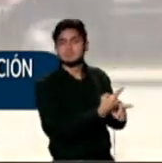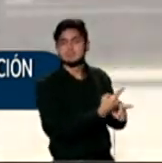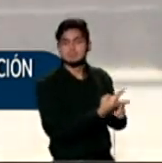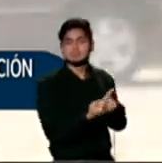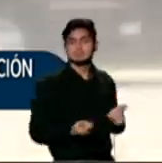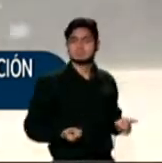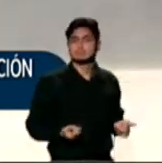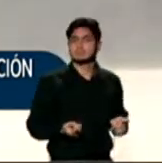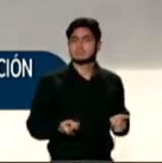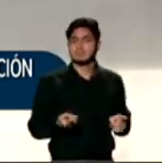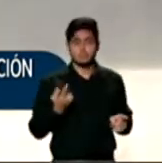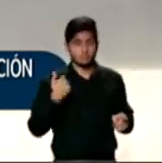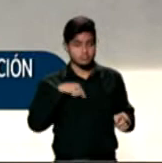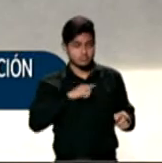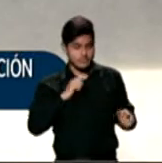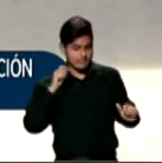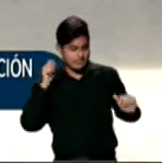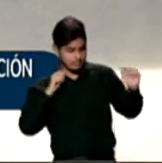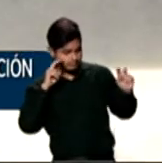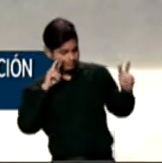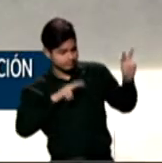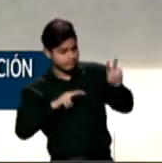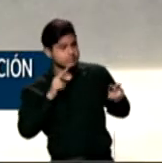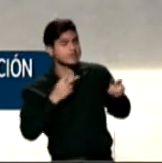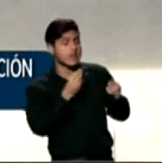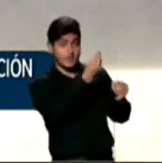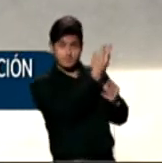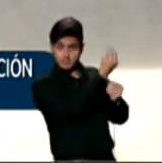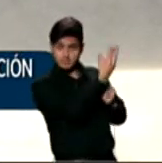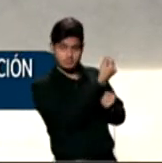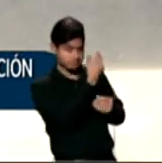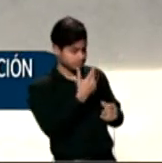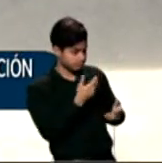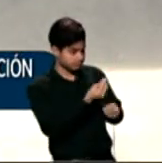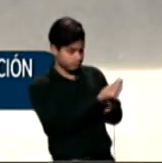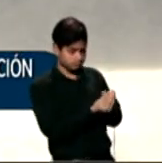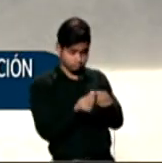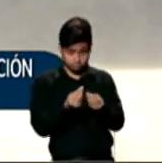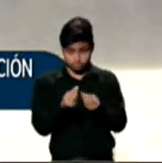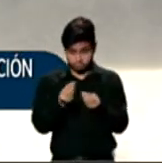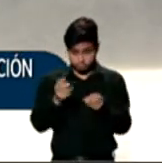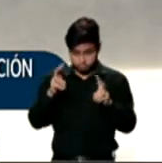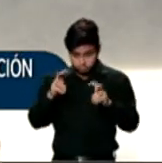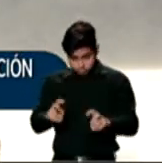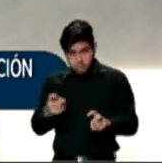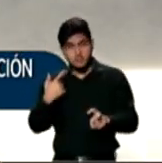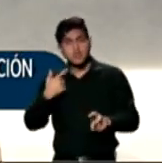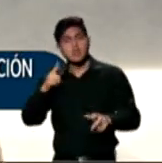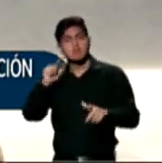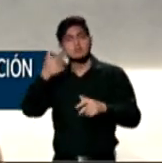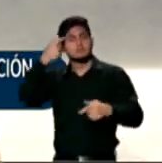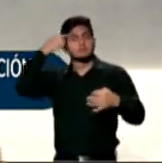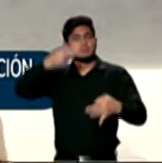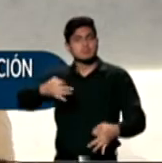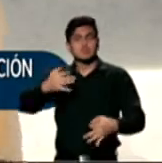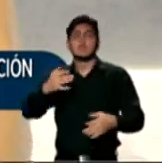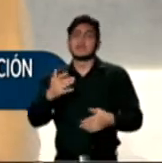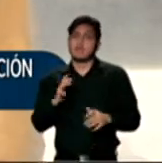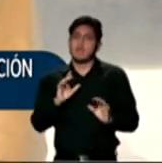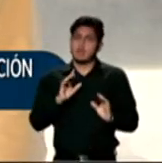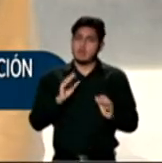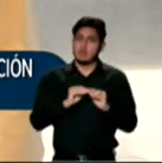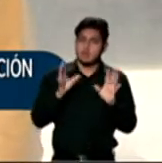Estamos evaluando esa información que ellos nos vayan sometiendo en estos días y se hará la determinación. Claro, tienen que estar dispuestos a